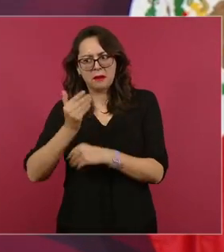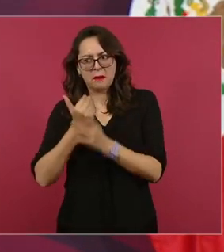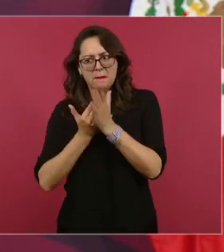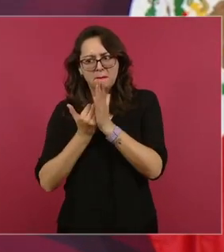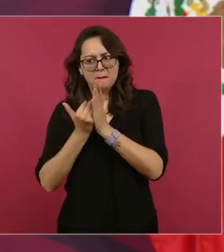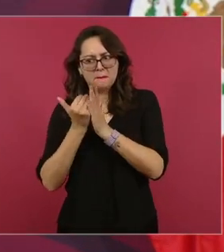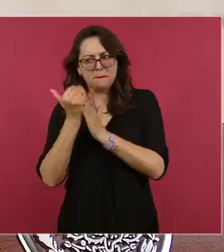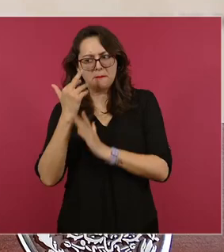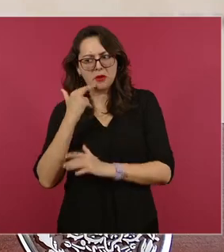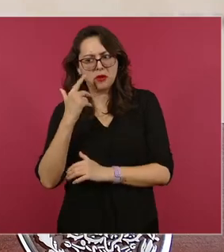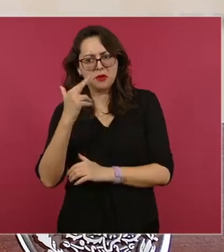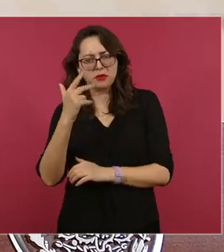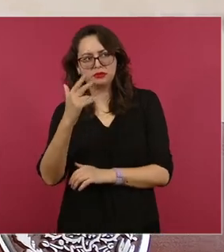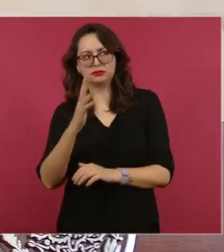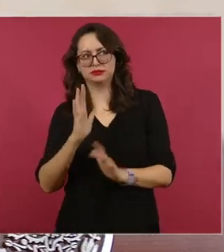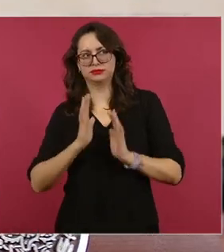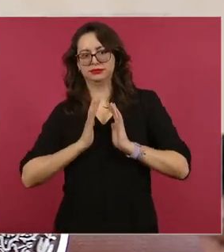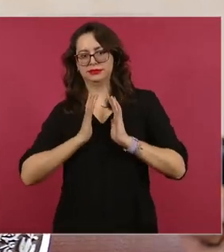de 2.